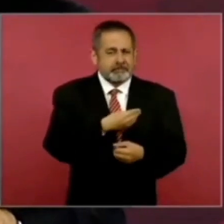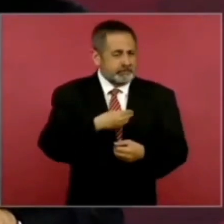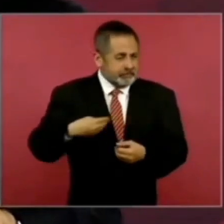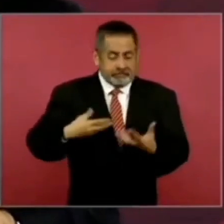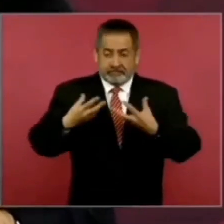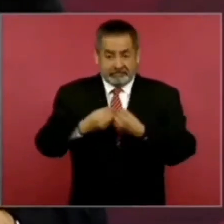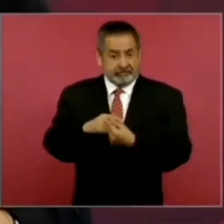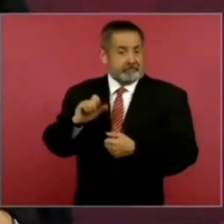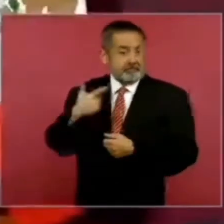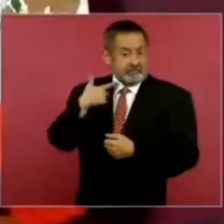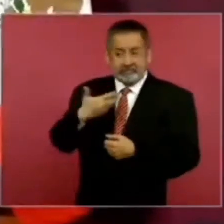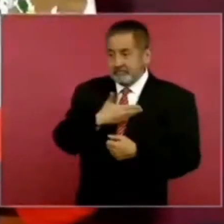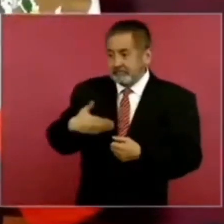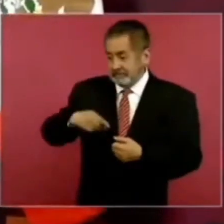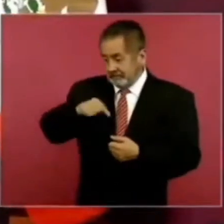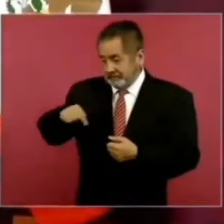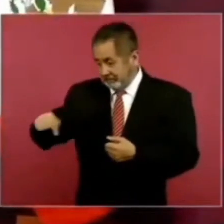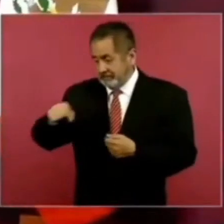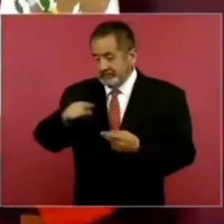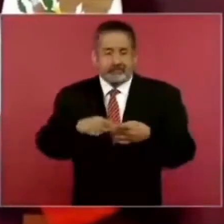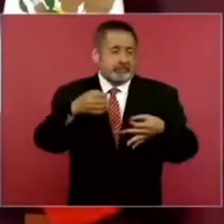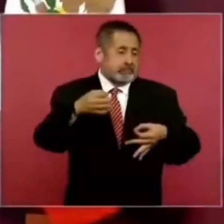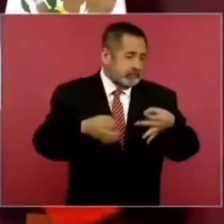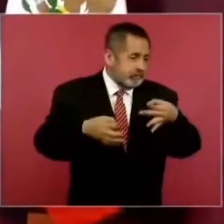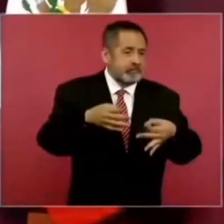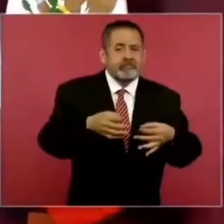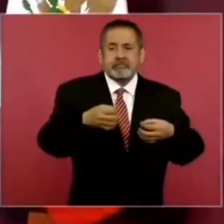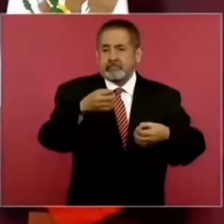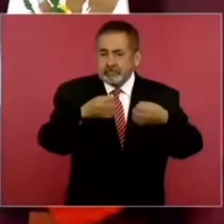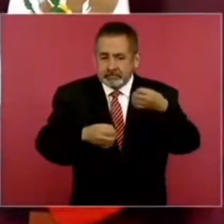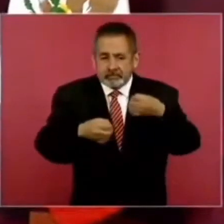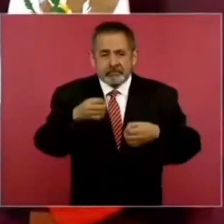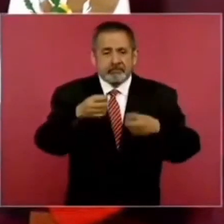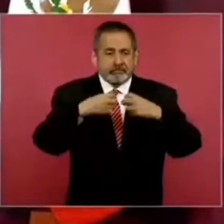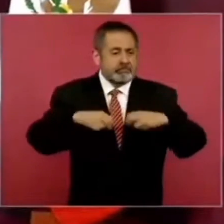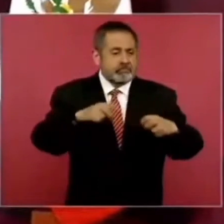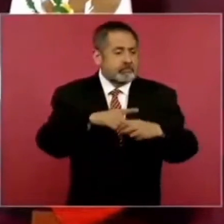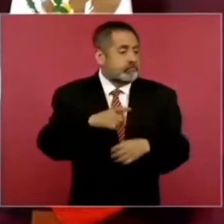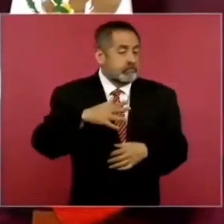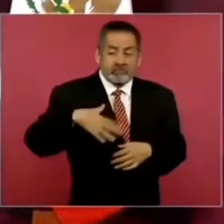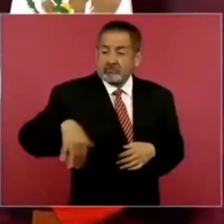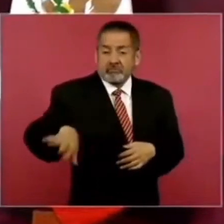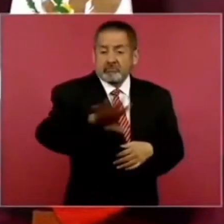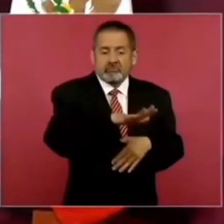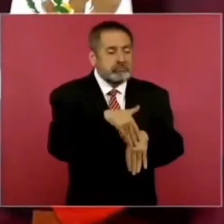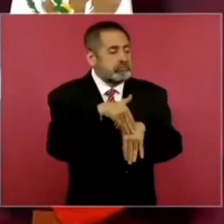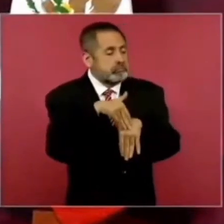cómo los jueces, los magistrados, los ministros obedecían,